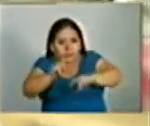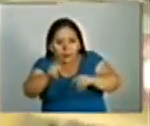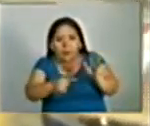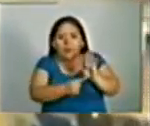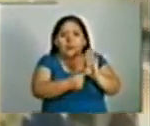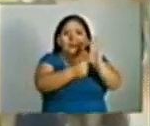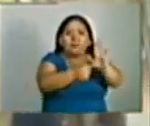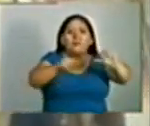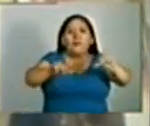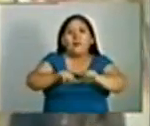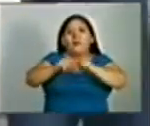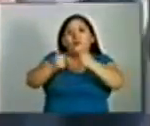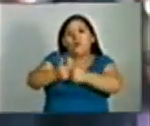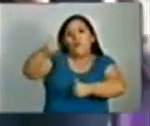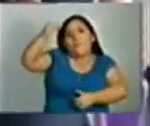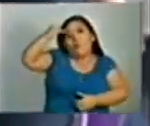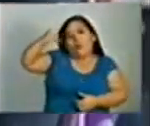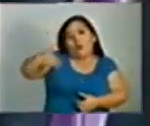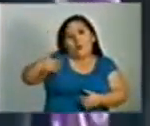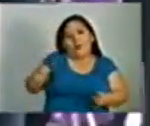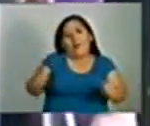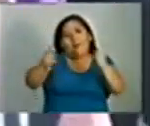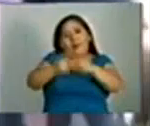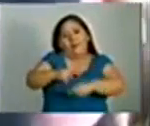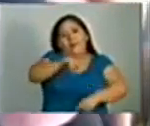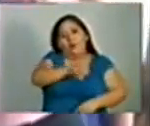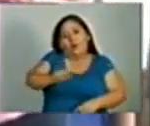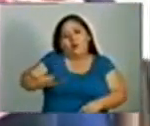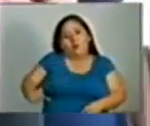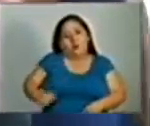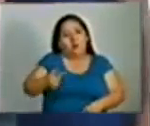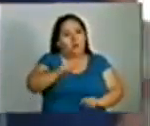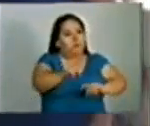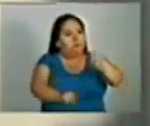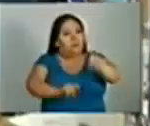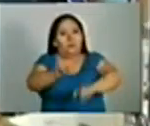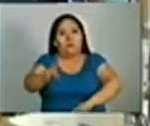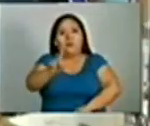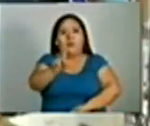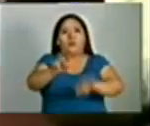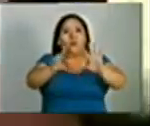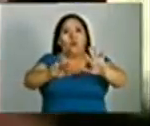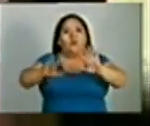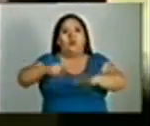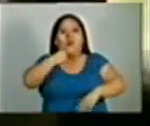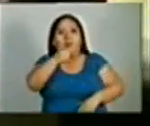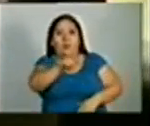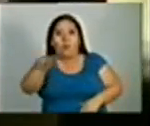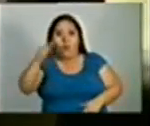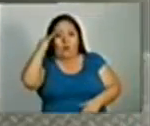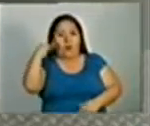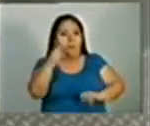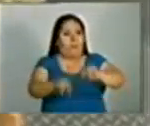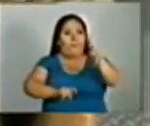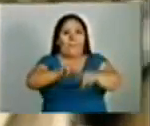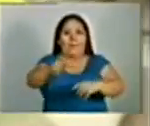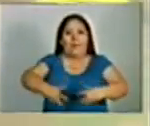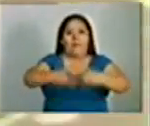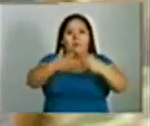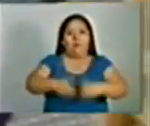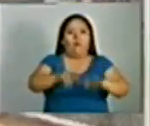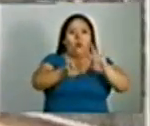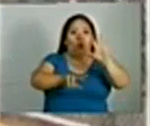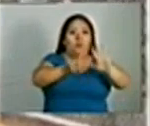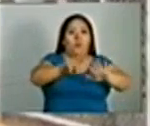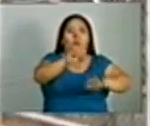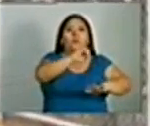la Asociación de Mujeres Transformando El Salvador, quienes entrevistaron a 182 trabajadoras de maquilas, de las cuales un 86%